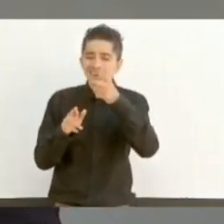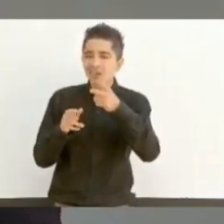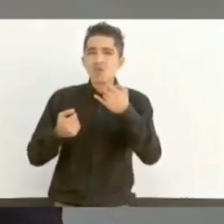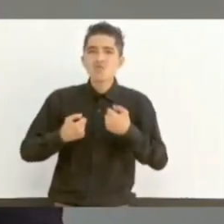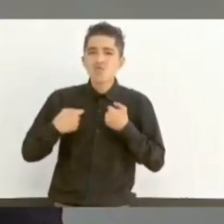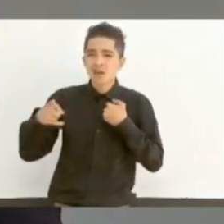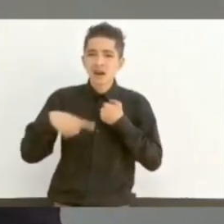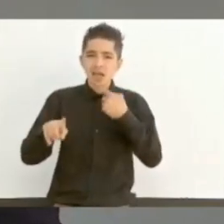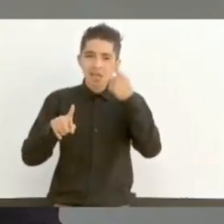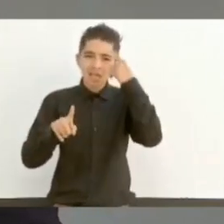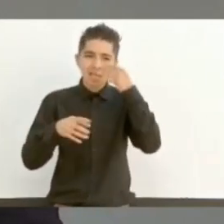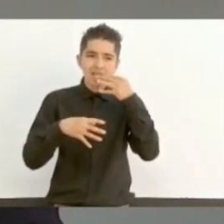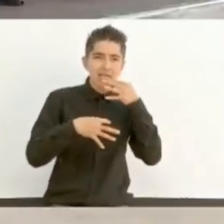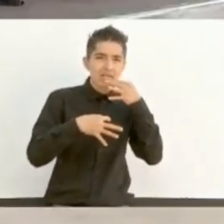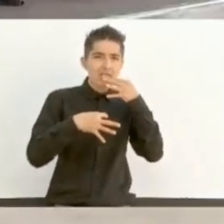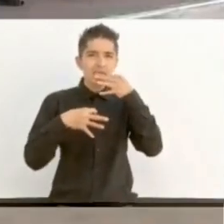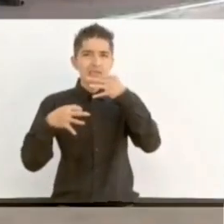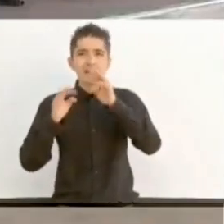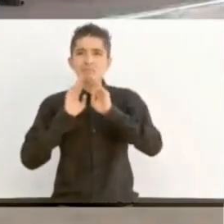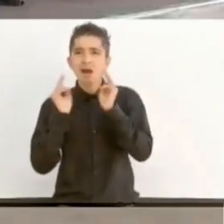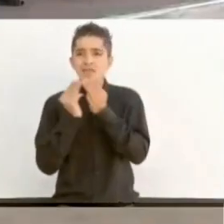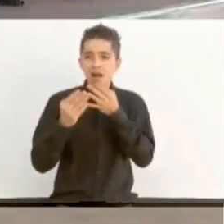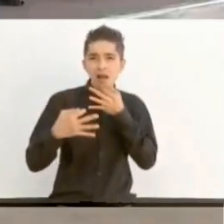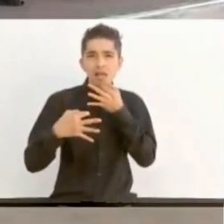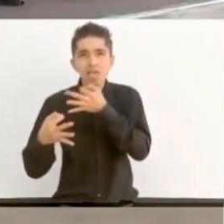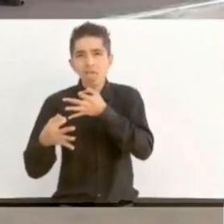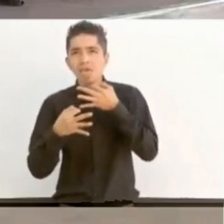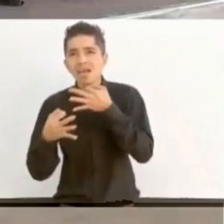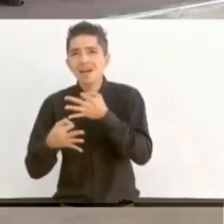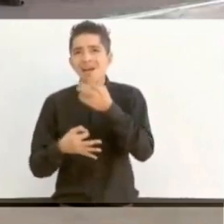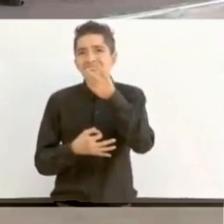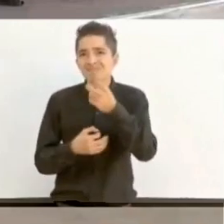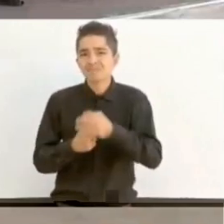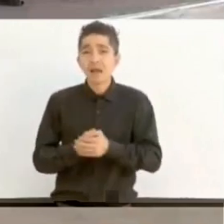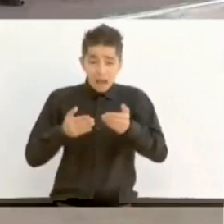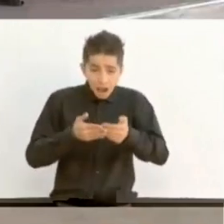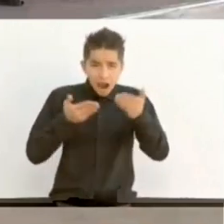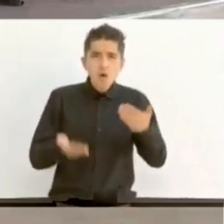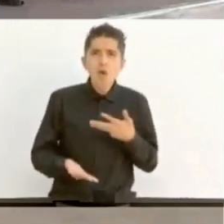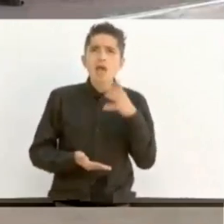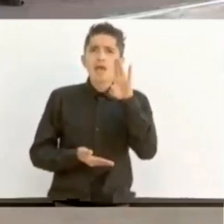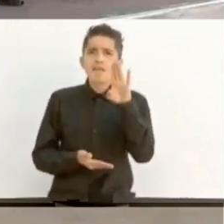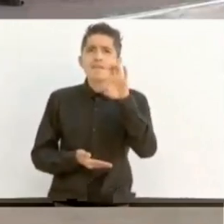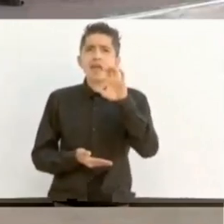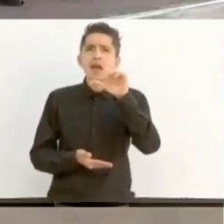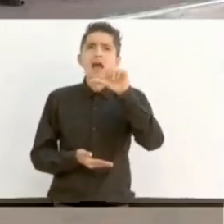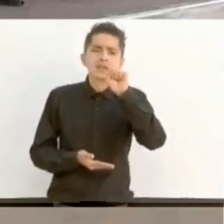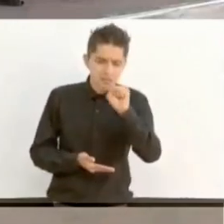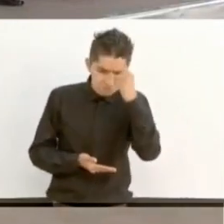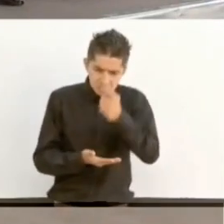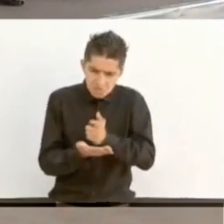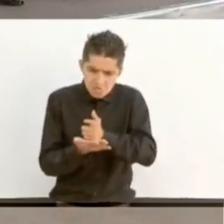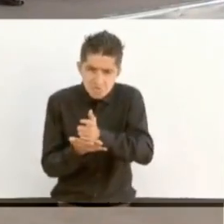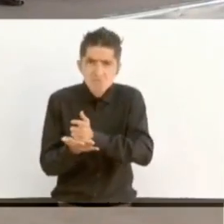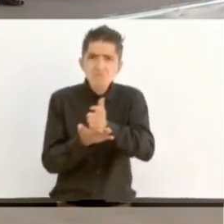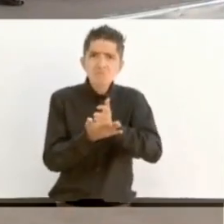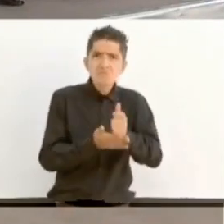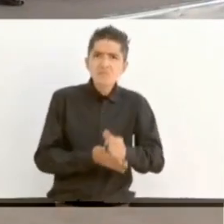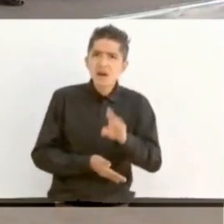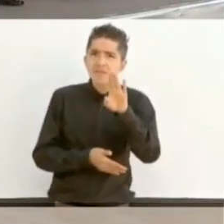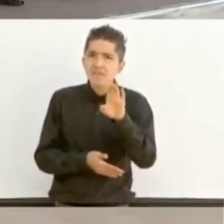conductas antisociales. Ahora hay becas para que